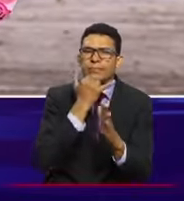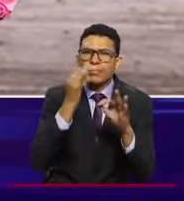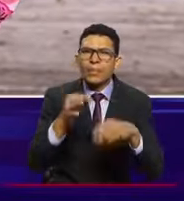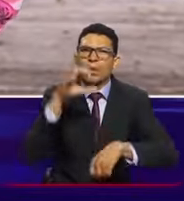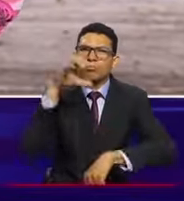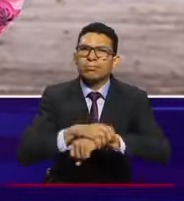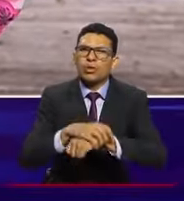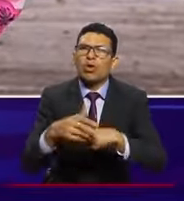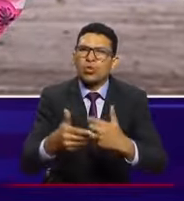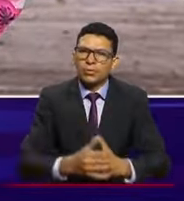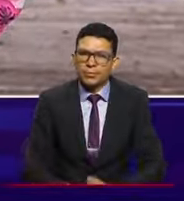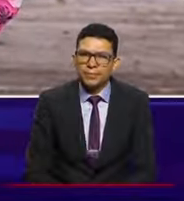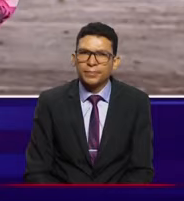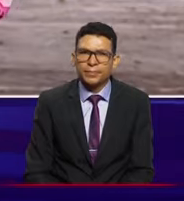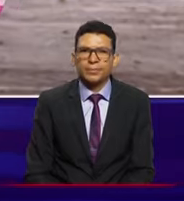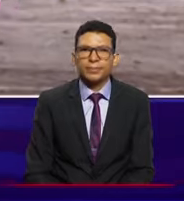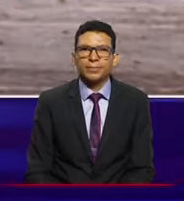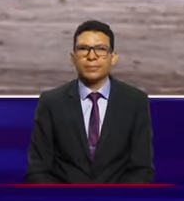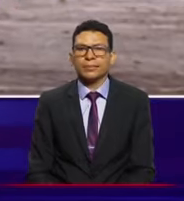capturan a este hombre.